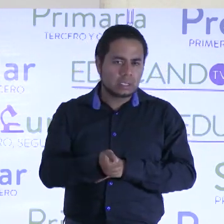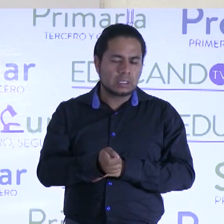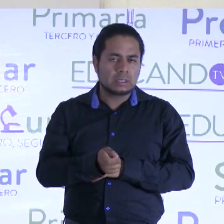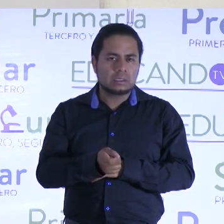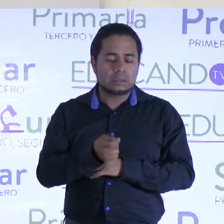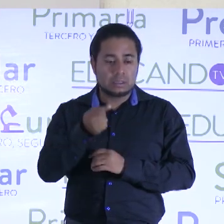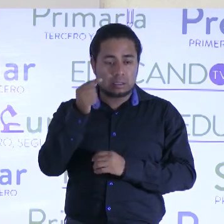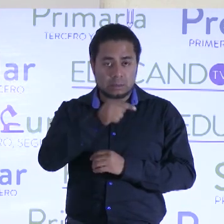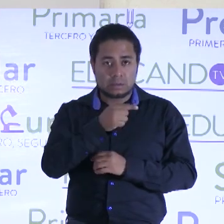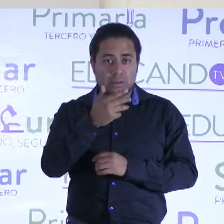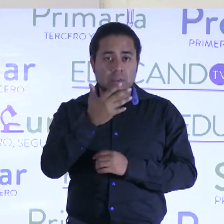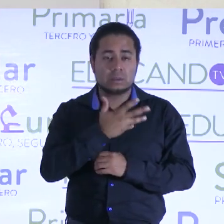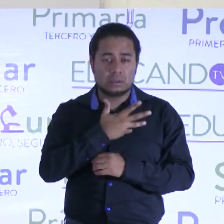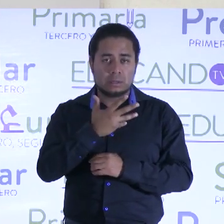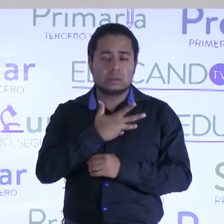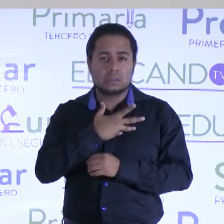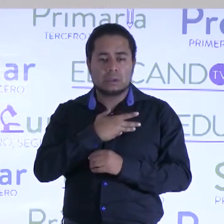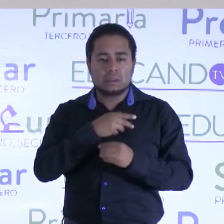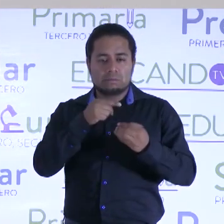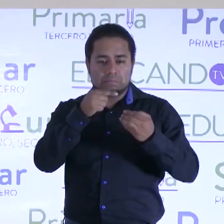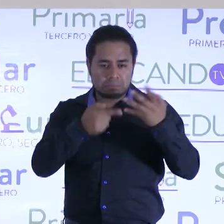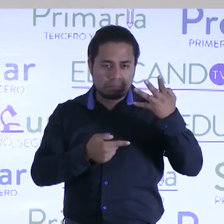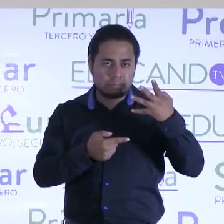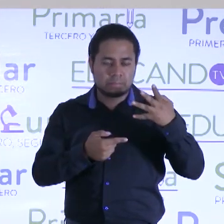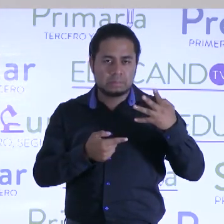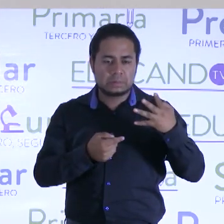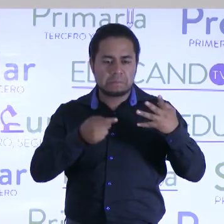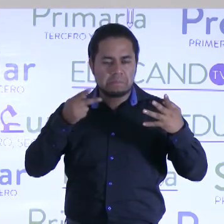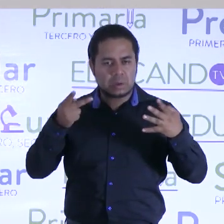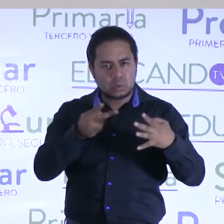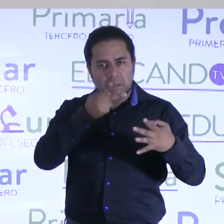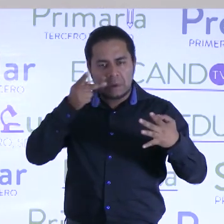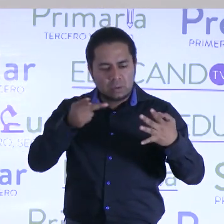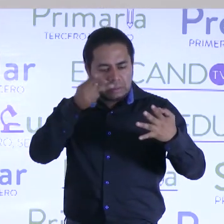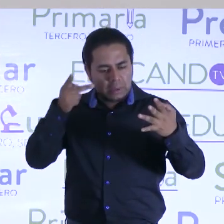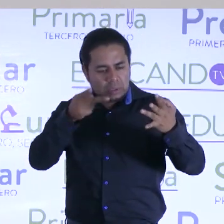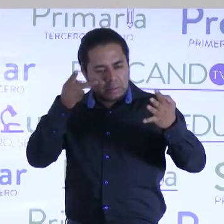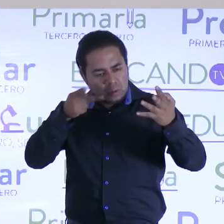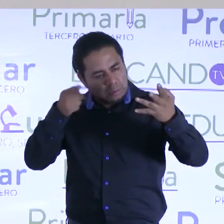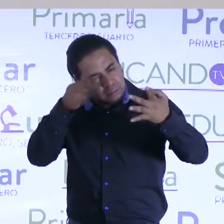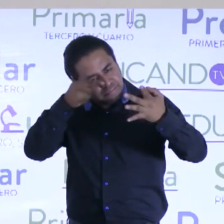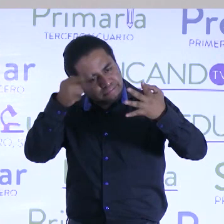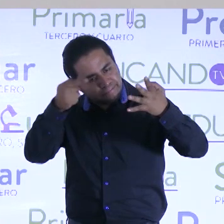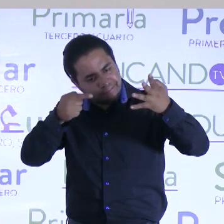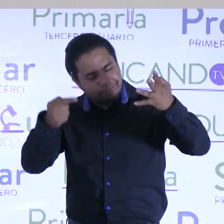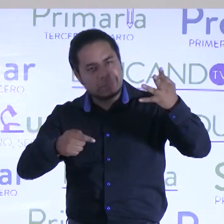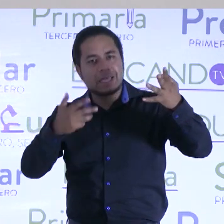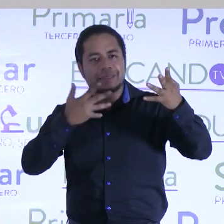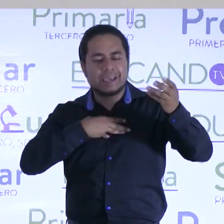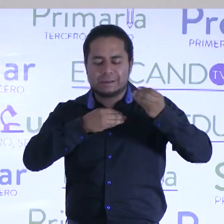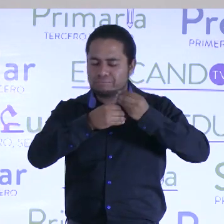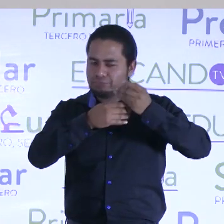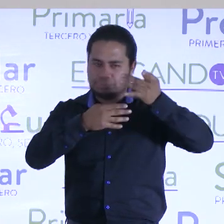aquí vamos a encontrar todas y cada una de las preguntas.